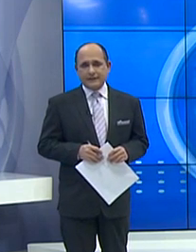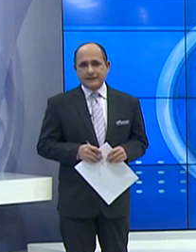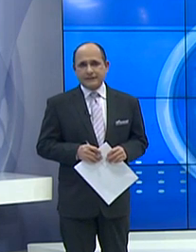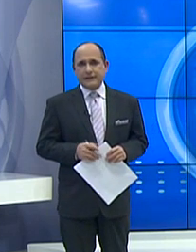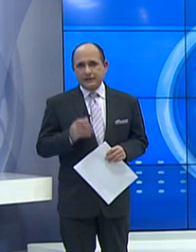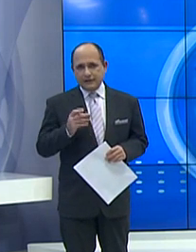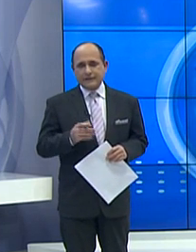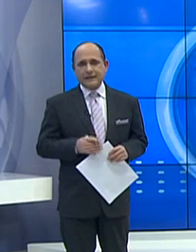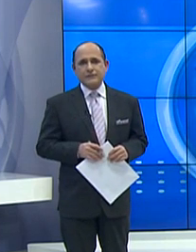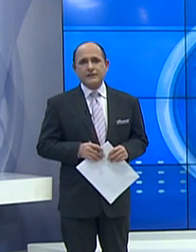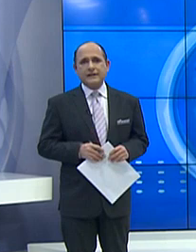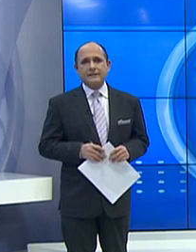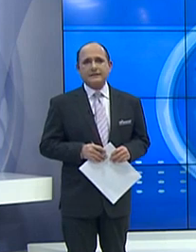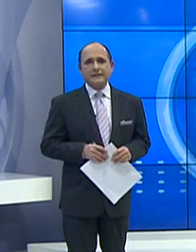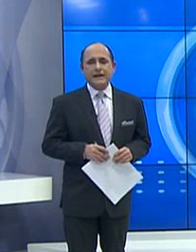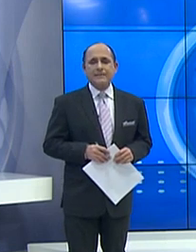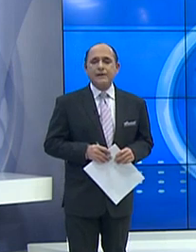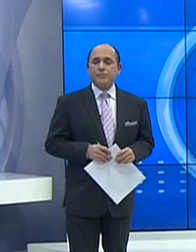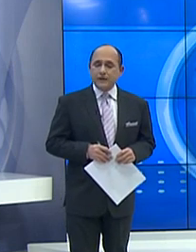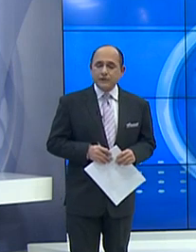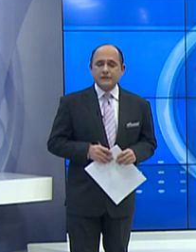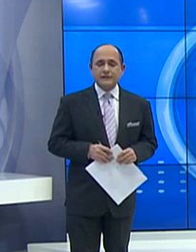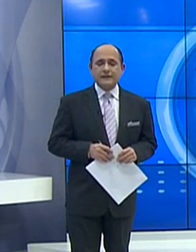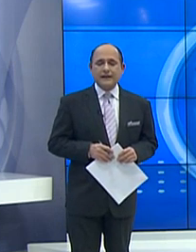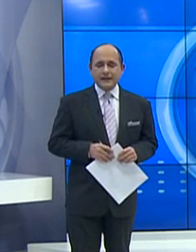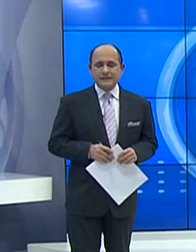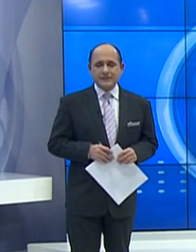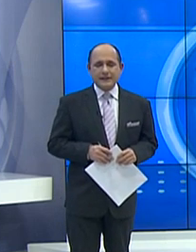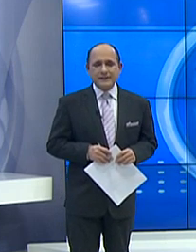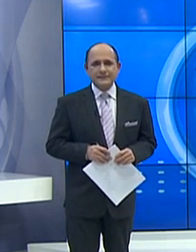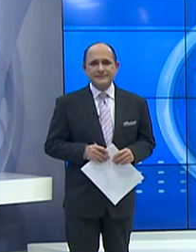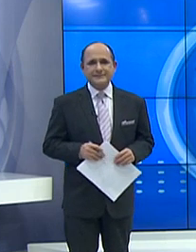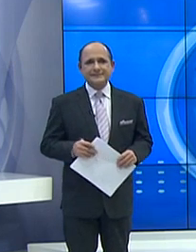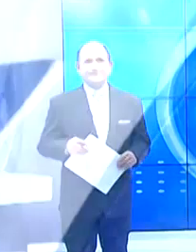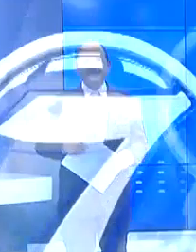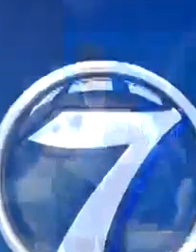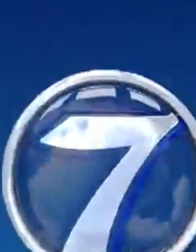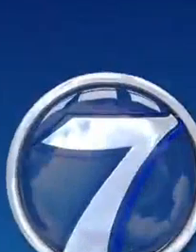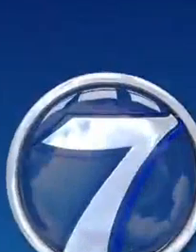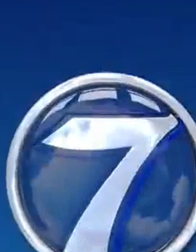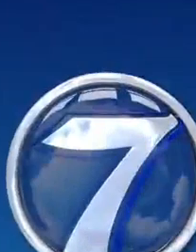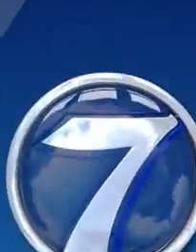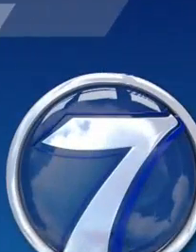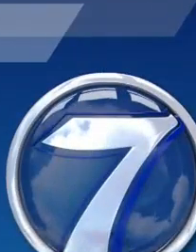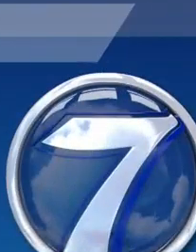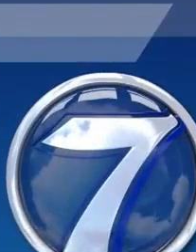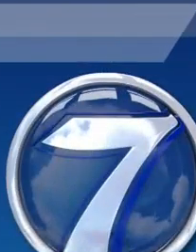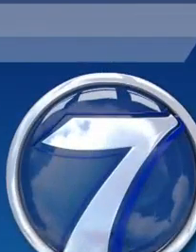tormentas recientes. Así que muchas gracias desde ya. Buenas noches, hasta mañana.